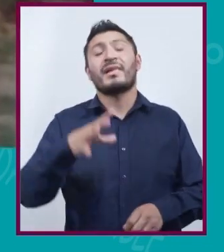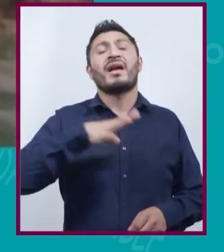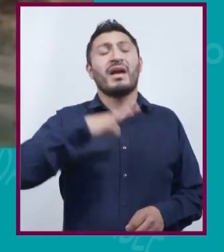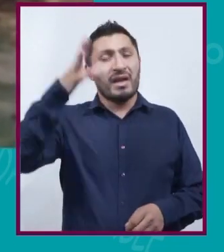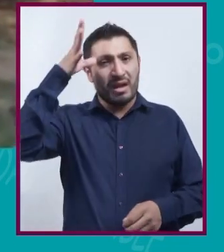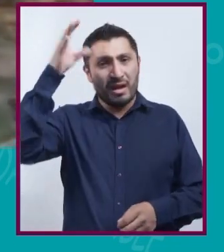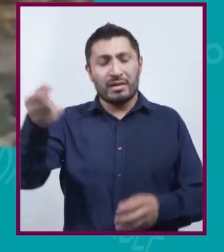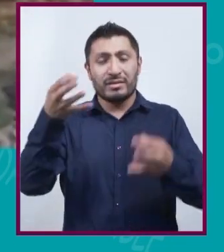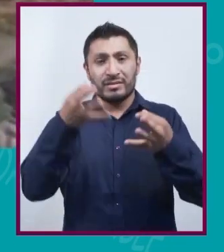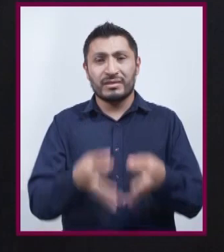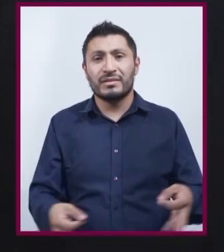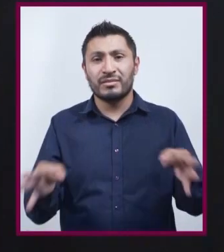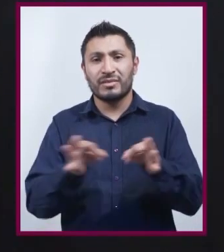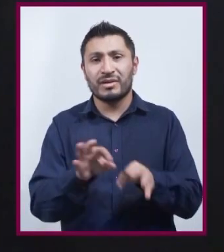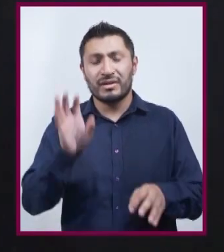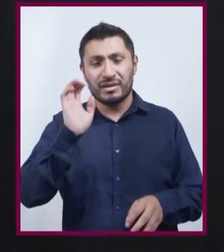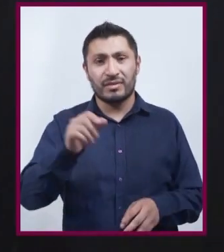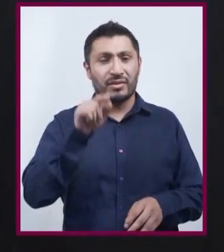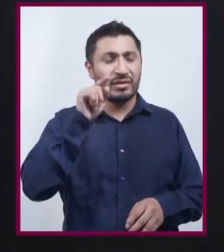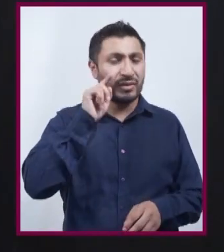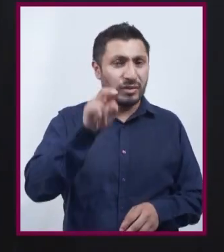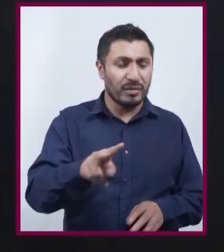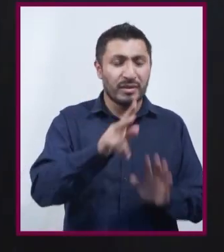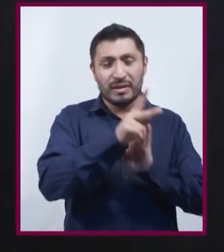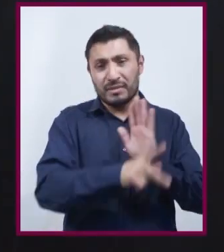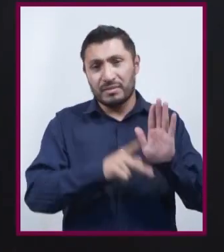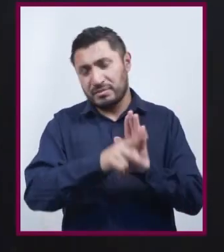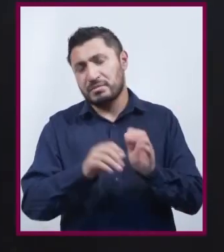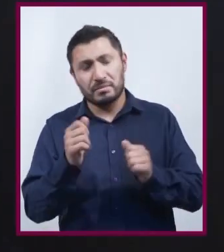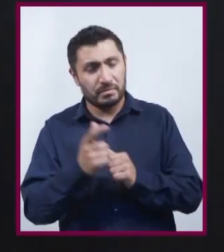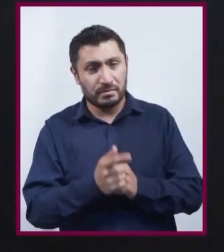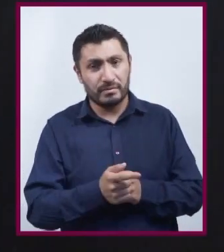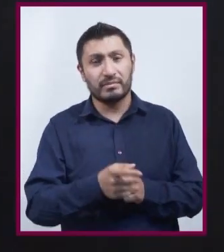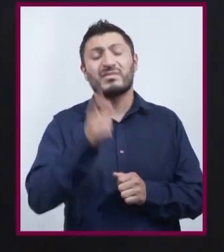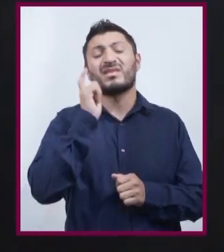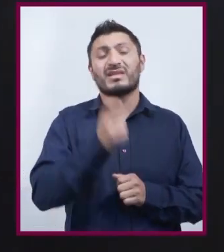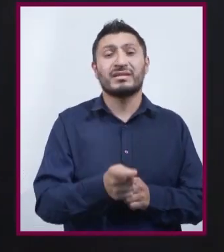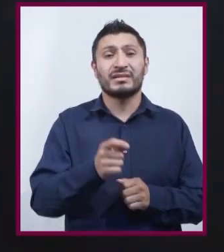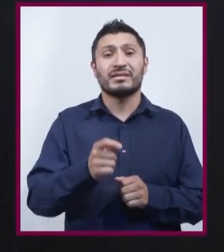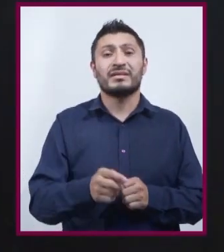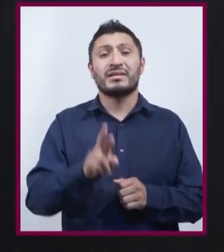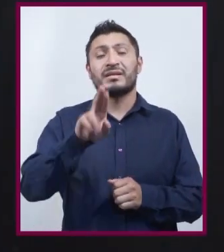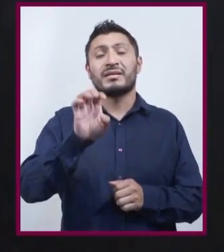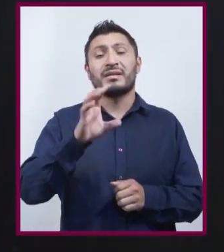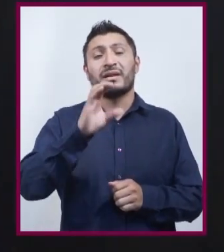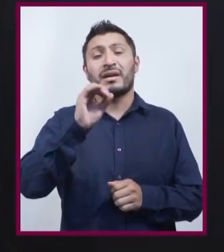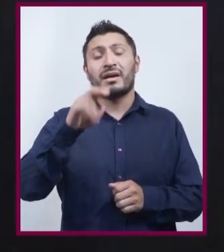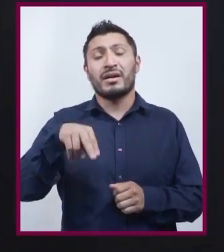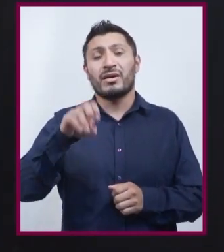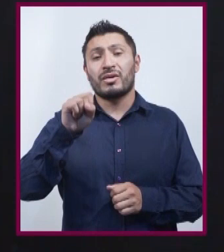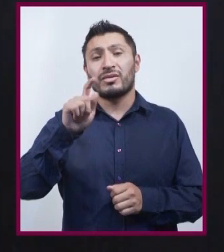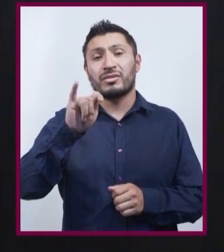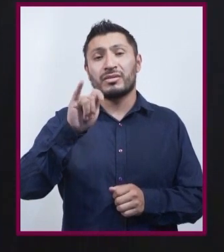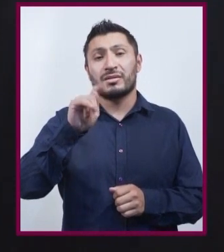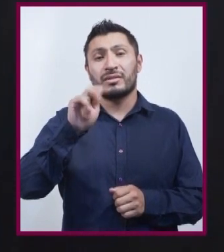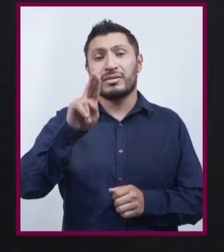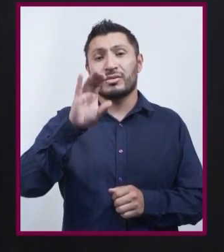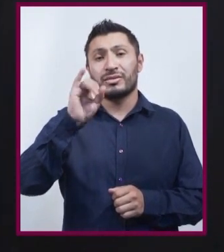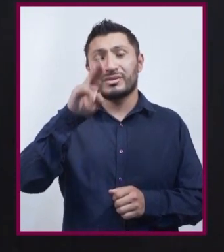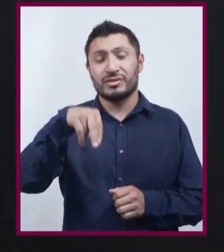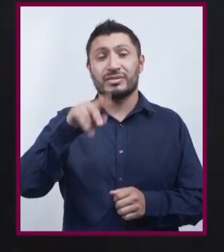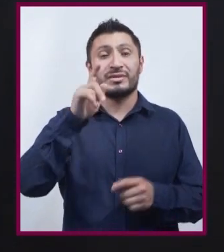existe otro concepto clave a la hora de tomar al audiovisual como fuente de información para la historia: el de